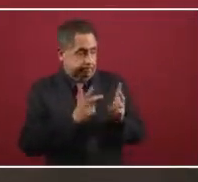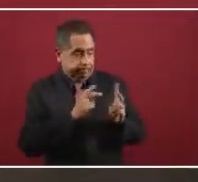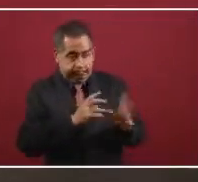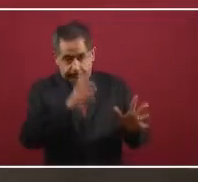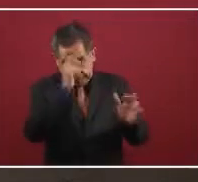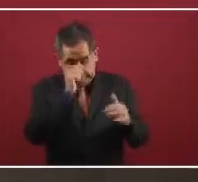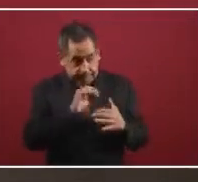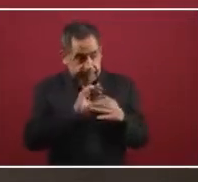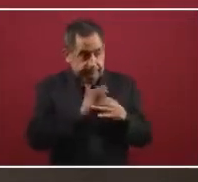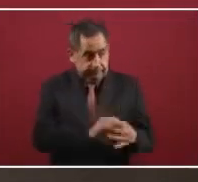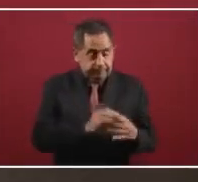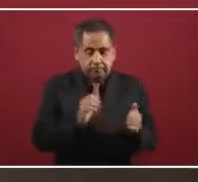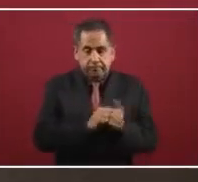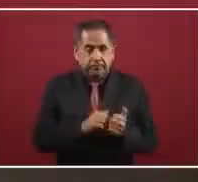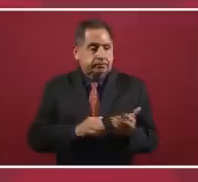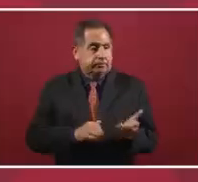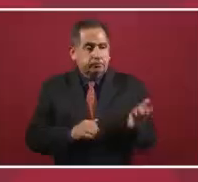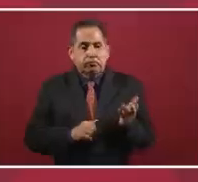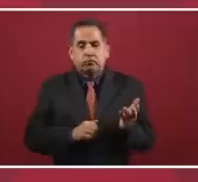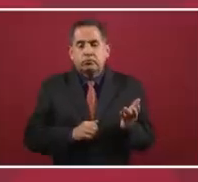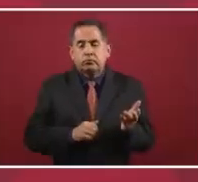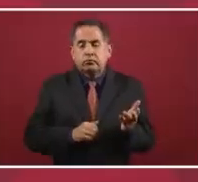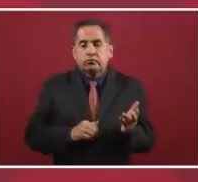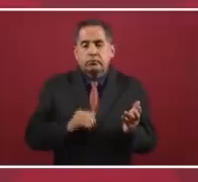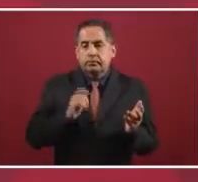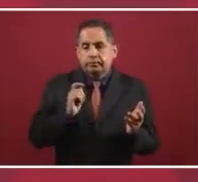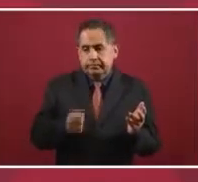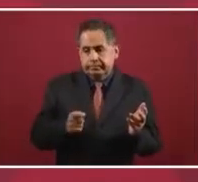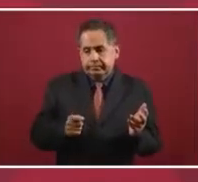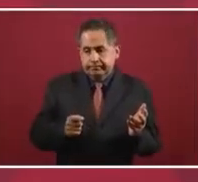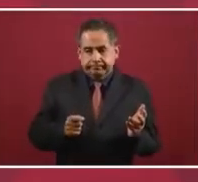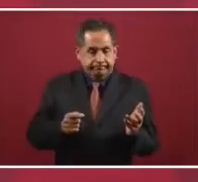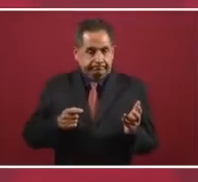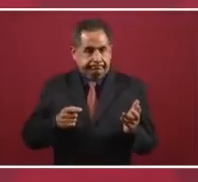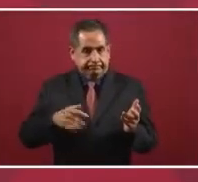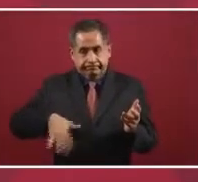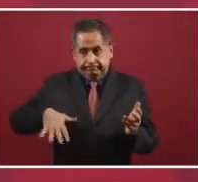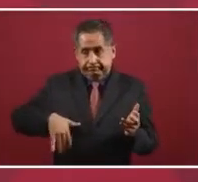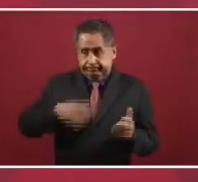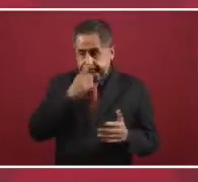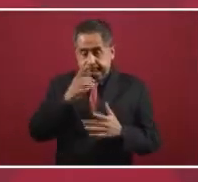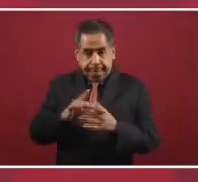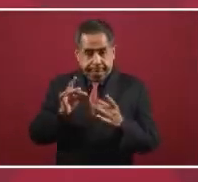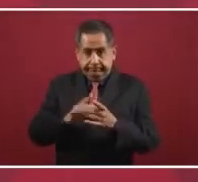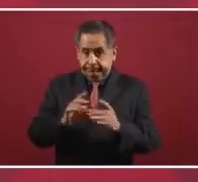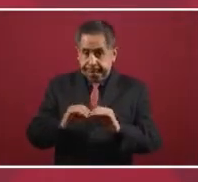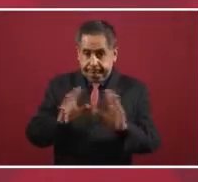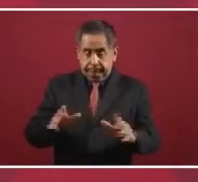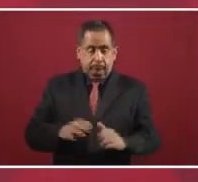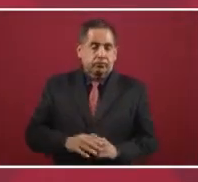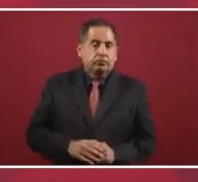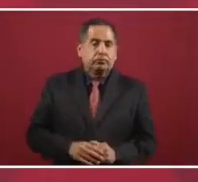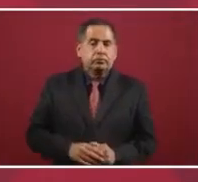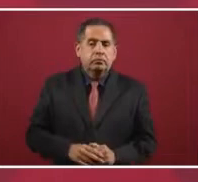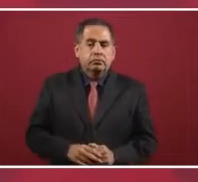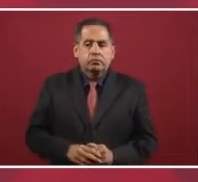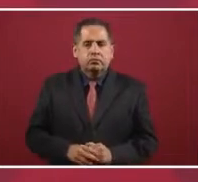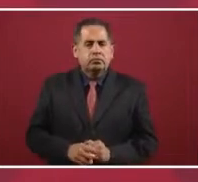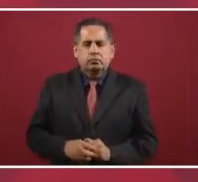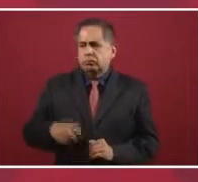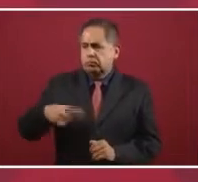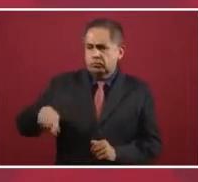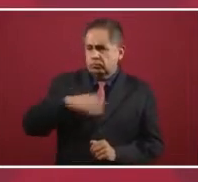con este insumo que, como aquí se ha dicho y es de